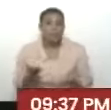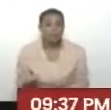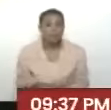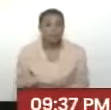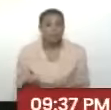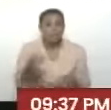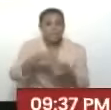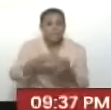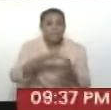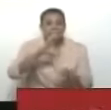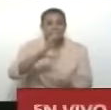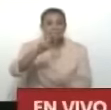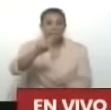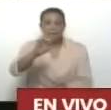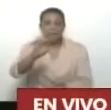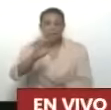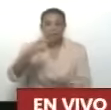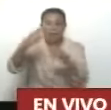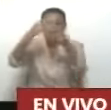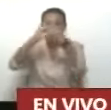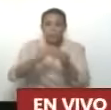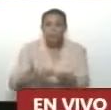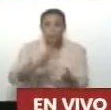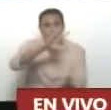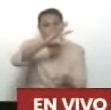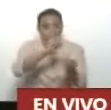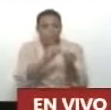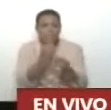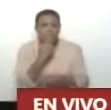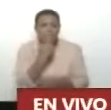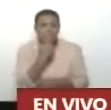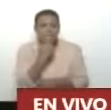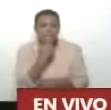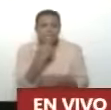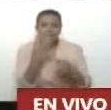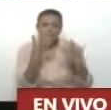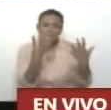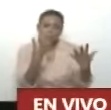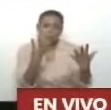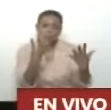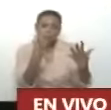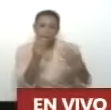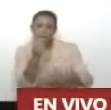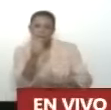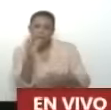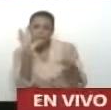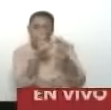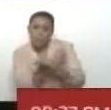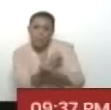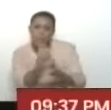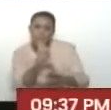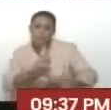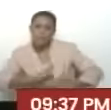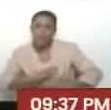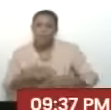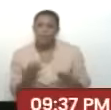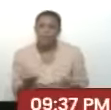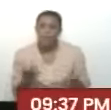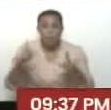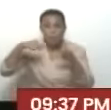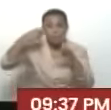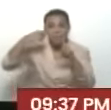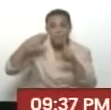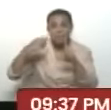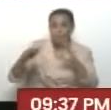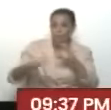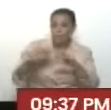allí esperando los resultados. Eran casi 9:30, 10 de la noche. Y entonces ahí hay un video que